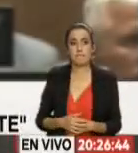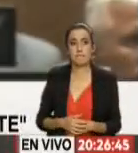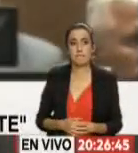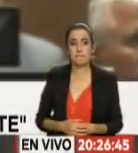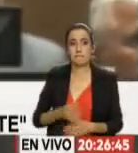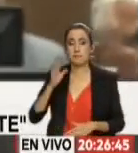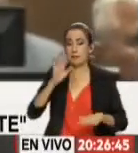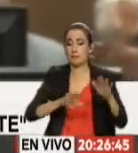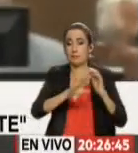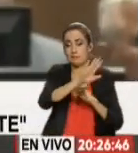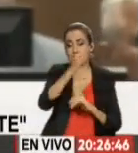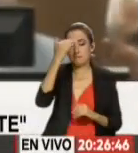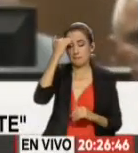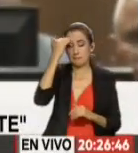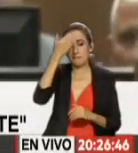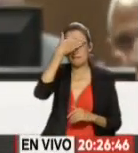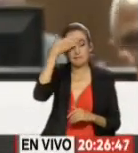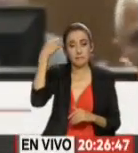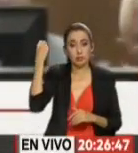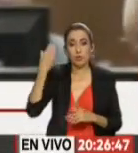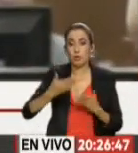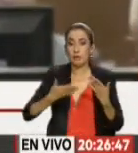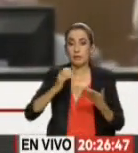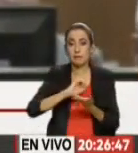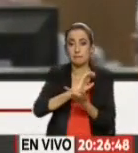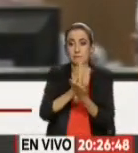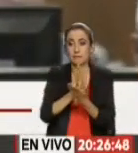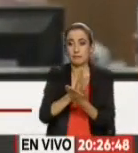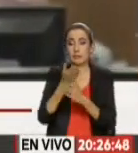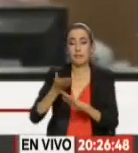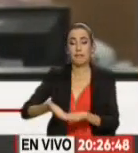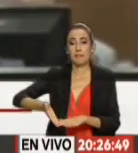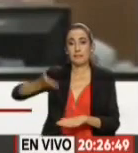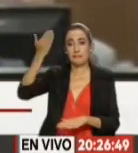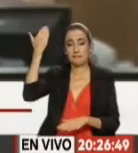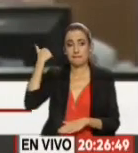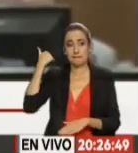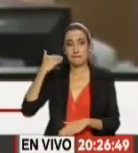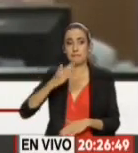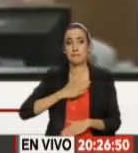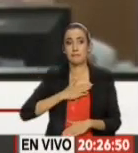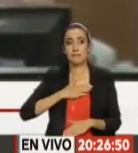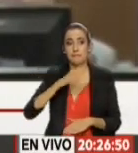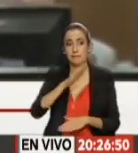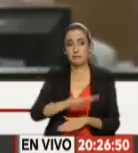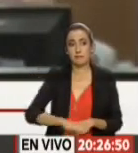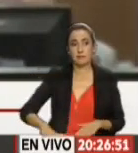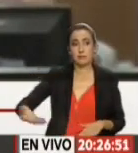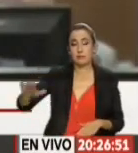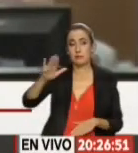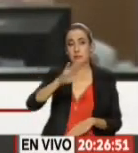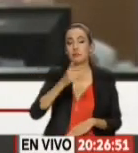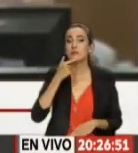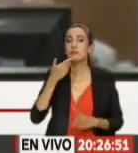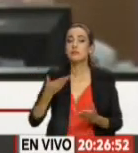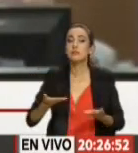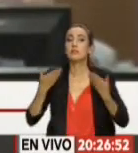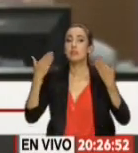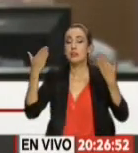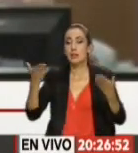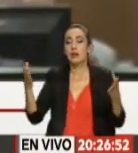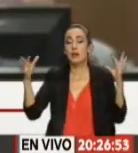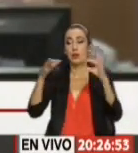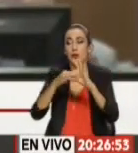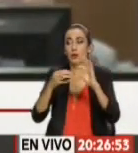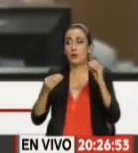se olvidan de que esta Asamblea Nacional, en el periodo pasado, calificada por nuestro pueblo como rebaño, fue cómplice de